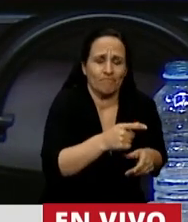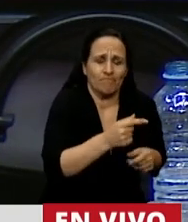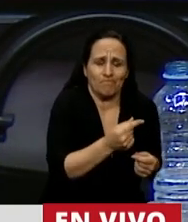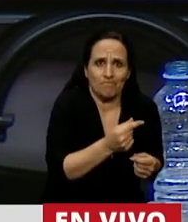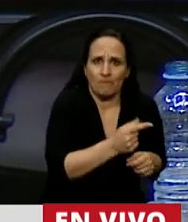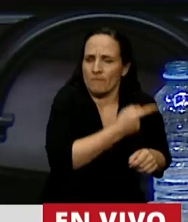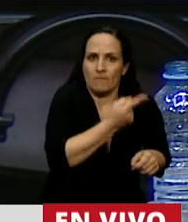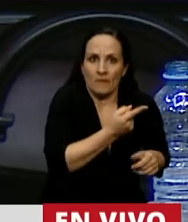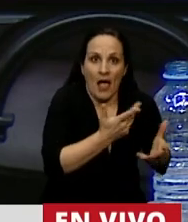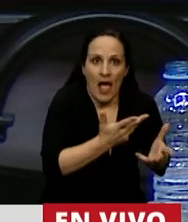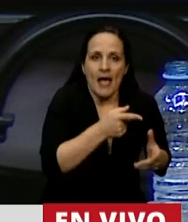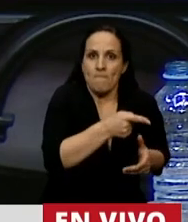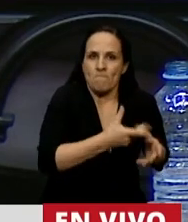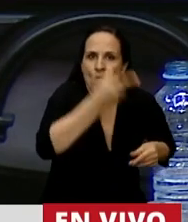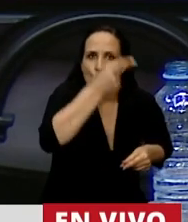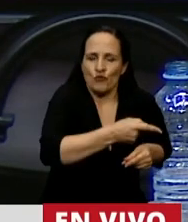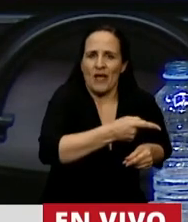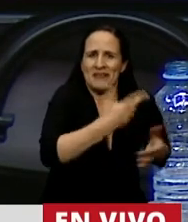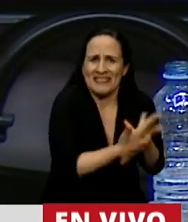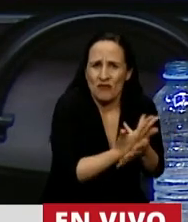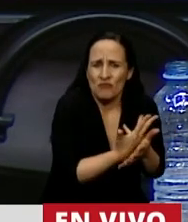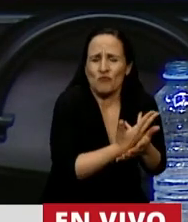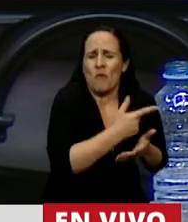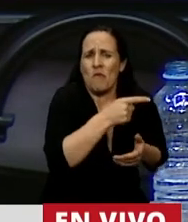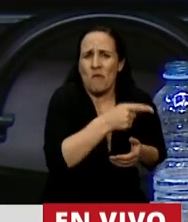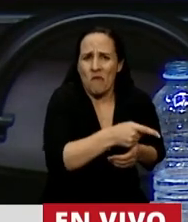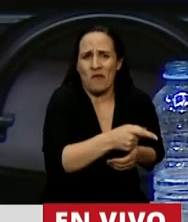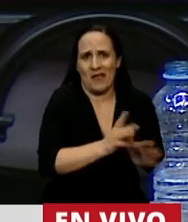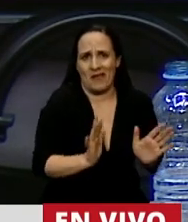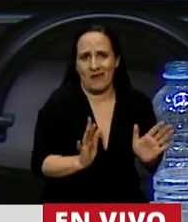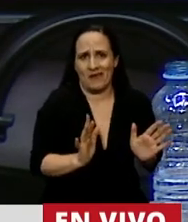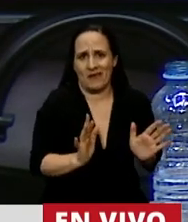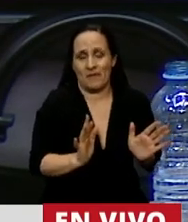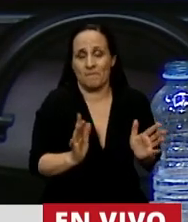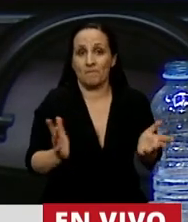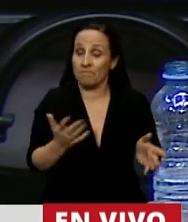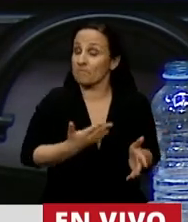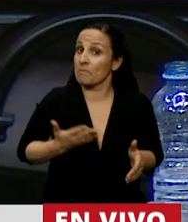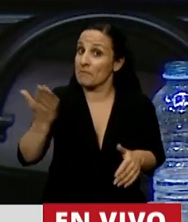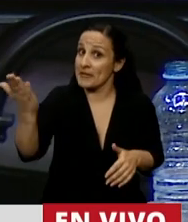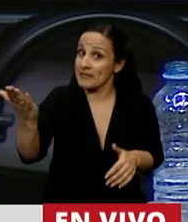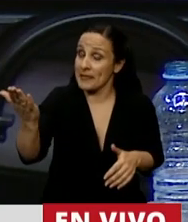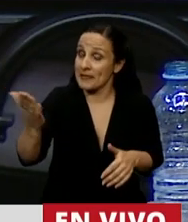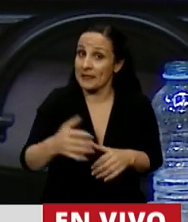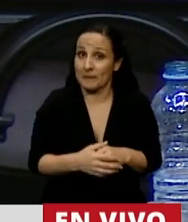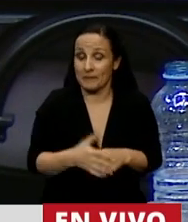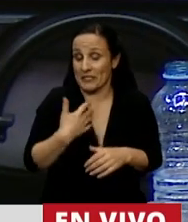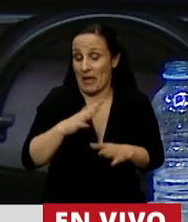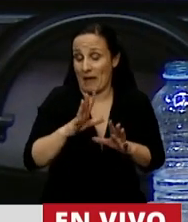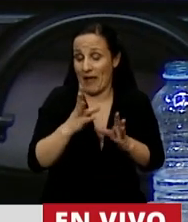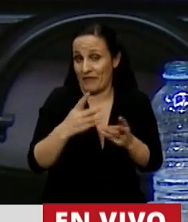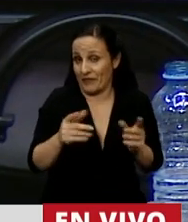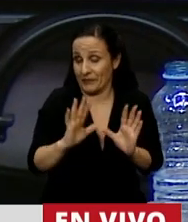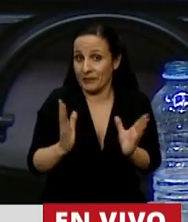Como consecuencia de ello, muchas veces la padecen, la pasen mal y lo sufren. Señor presidente, para redondear,